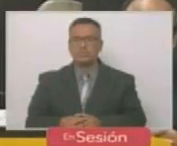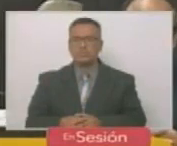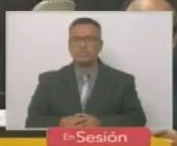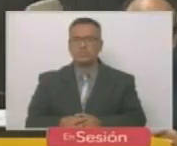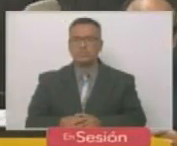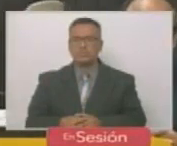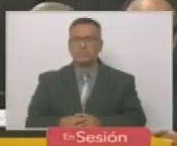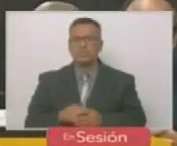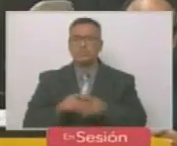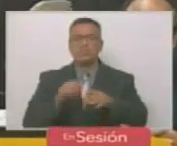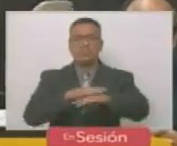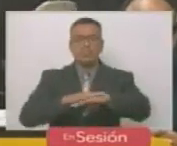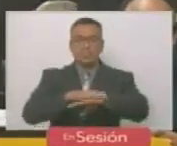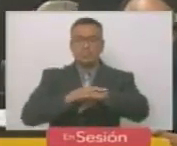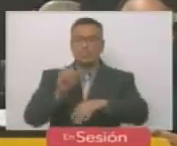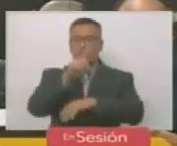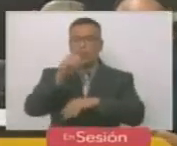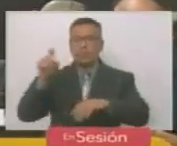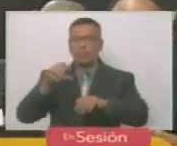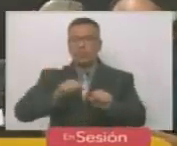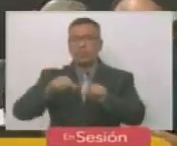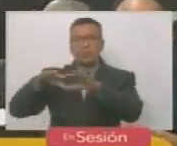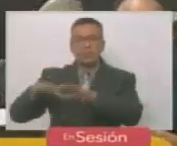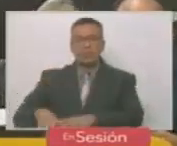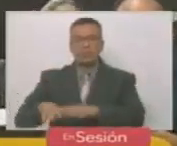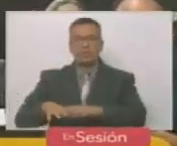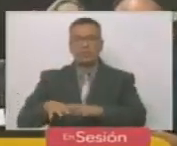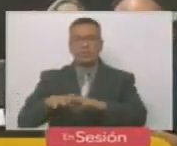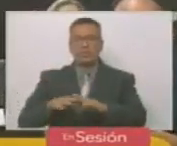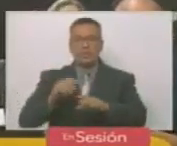Suspensión, el número 11, presidente, suspensión condicional de la pena.